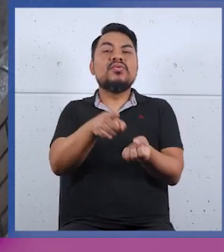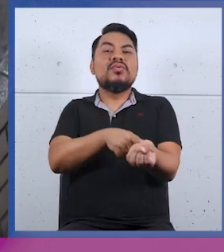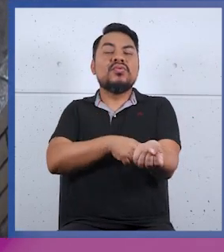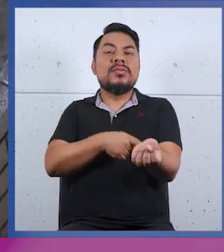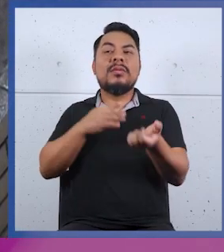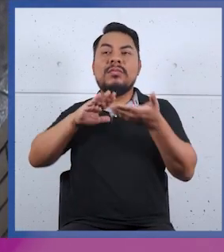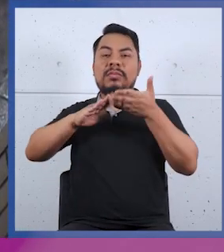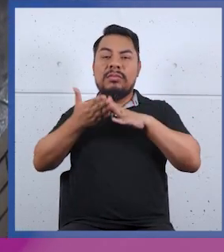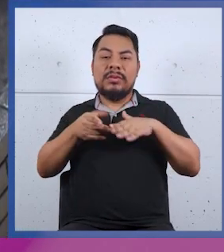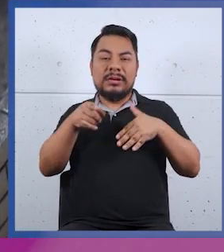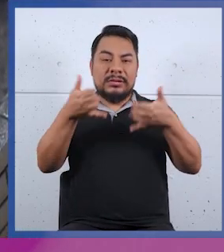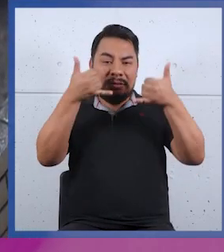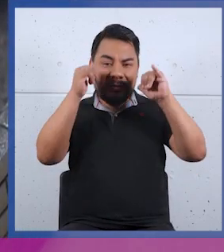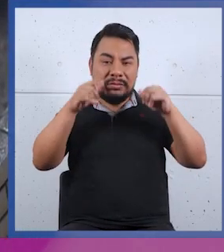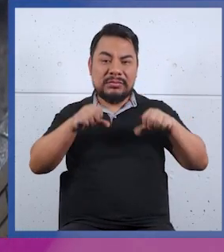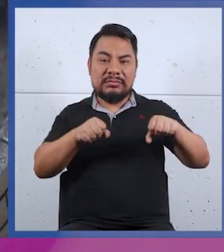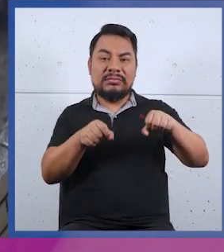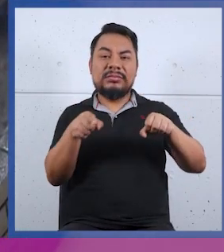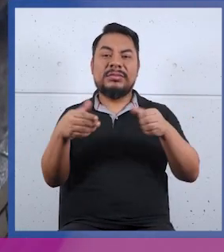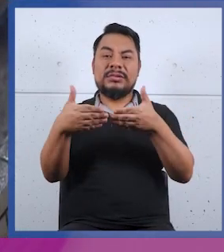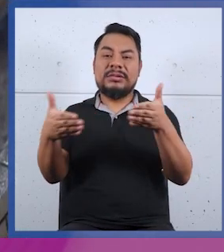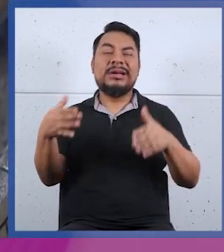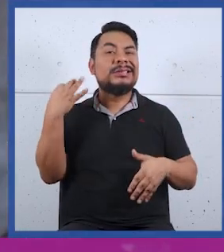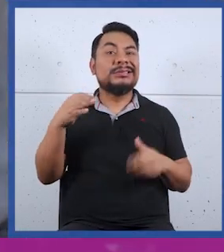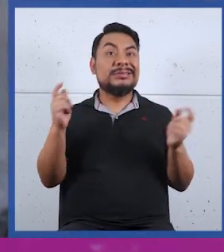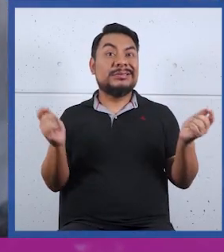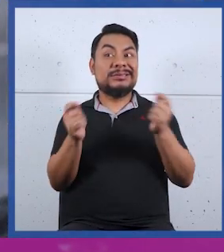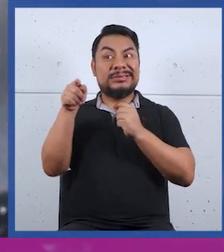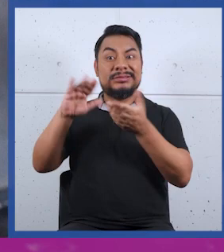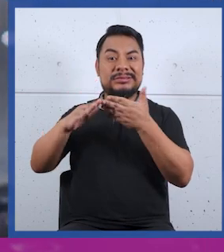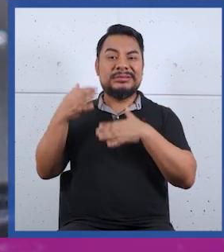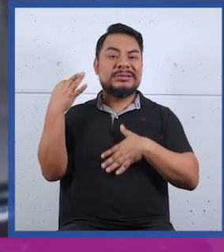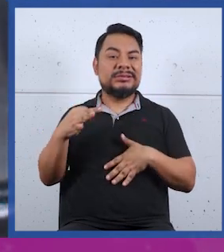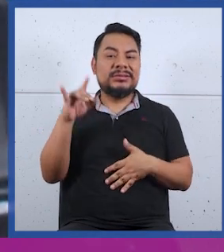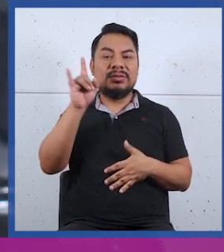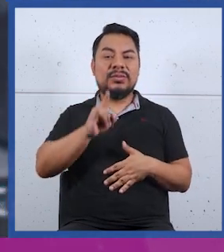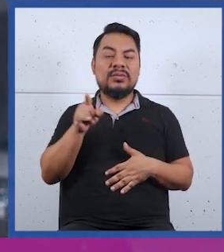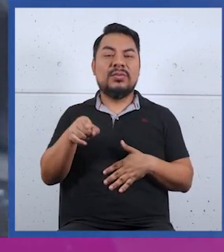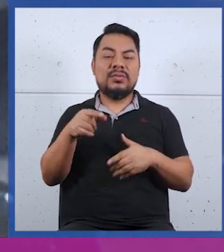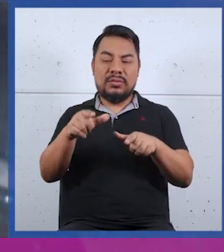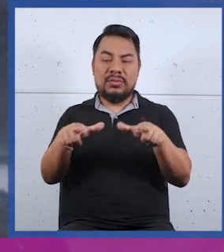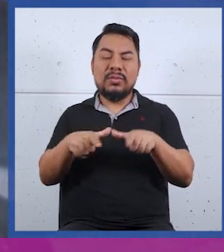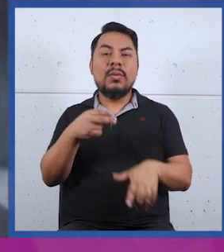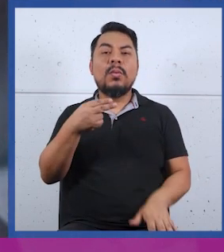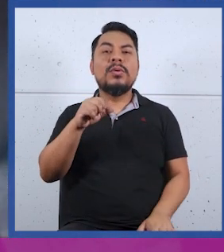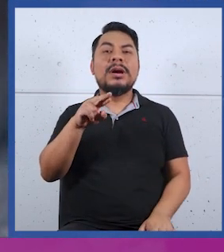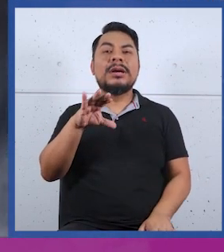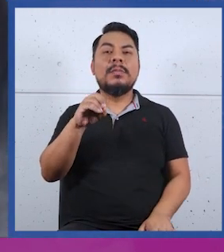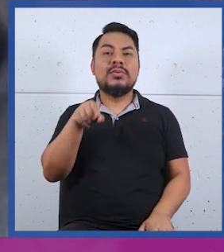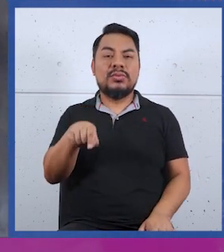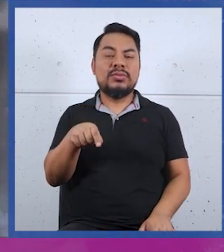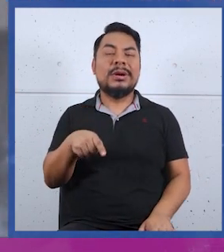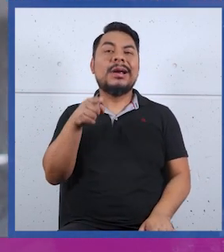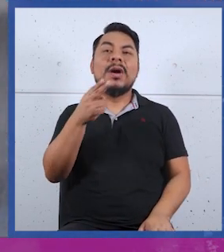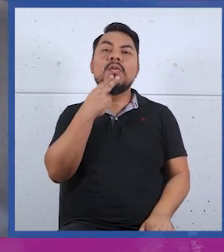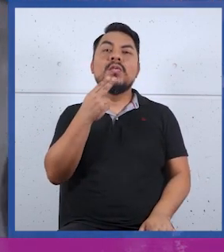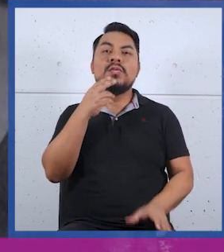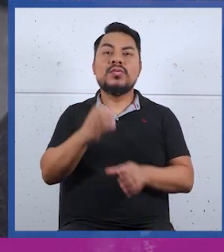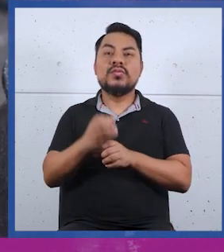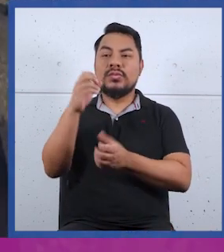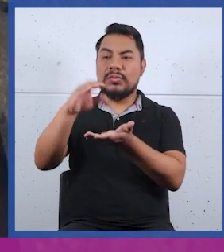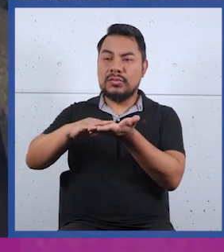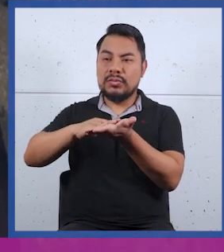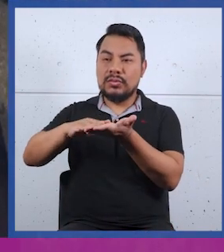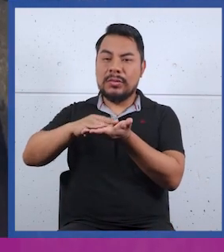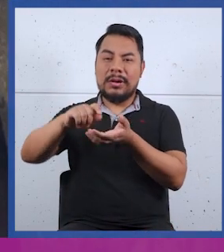pueblo, porque en cada festividad siempre se utiliza el famoso llamado guarapo, que sale de la caña de azúcar, de la cual se